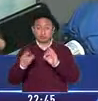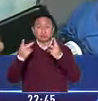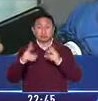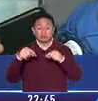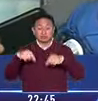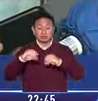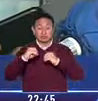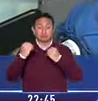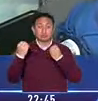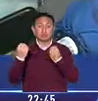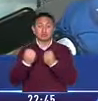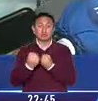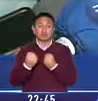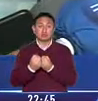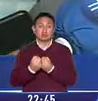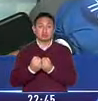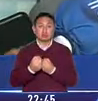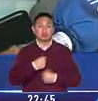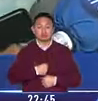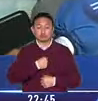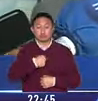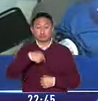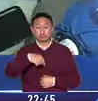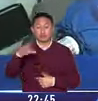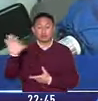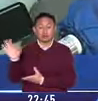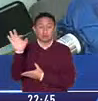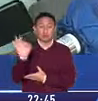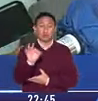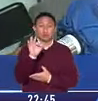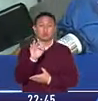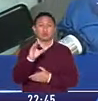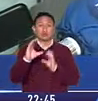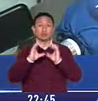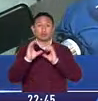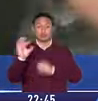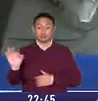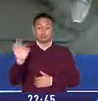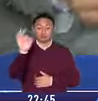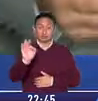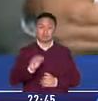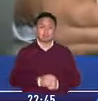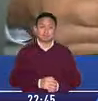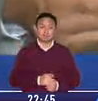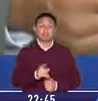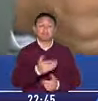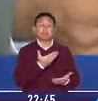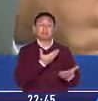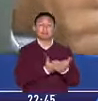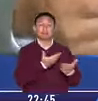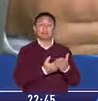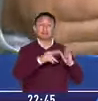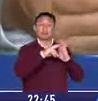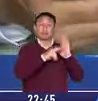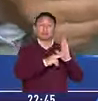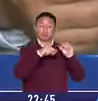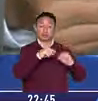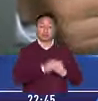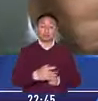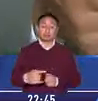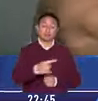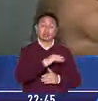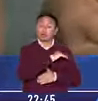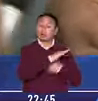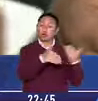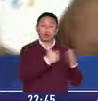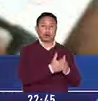por la organización civil, por los representantes de los medios de comunicación. Esta propuesta normativa deberá pasar todos